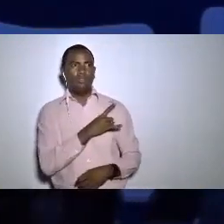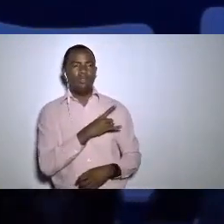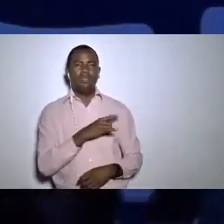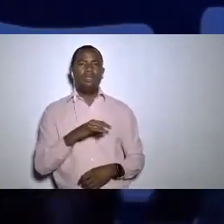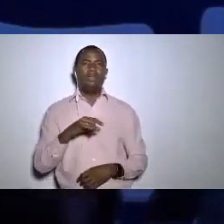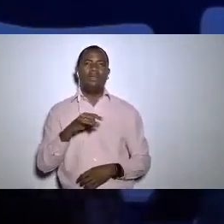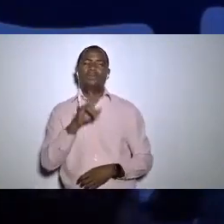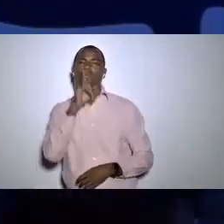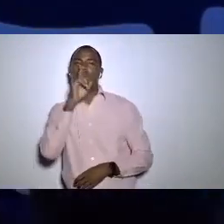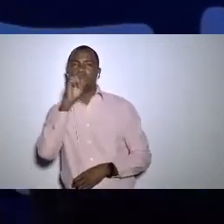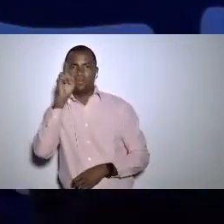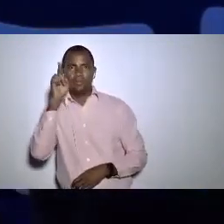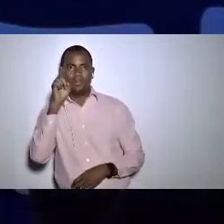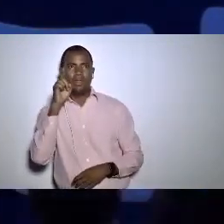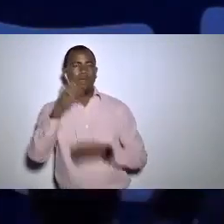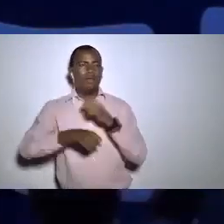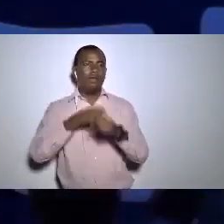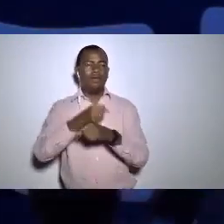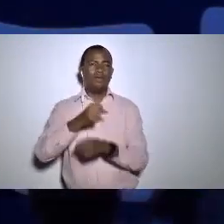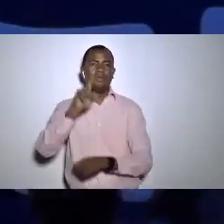la Universidad de Namur en